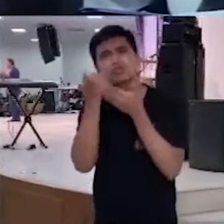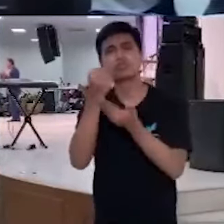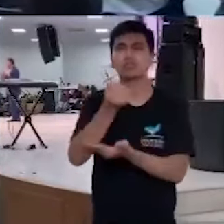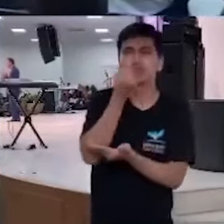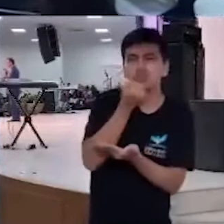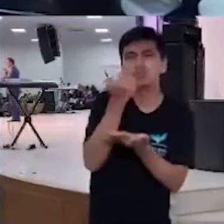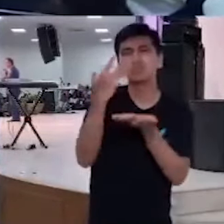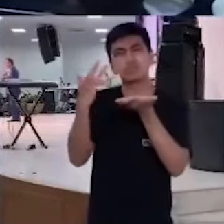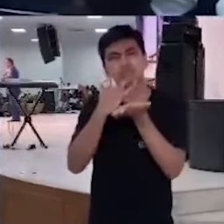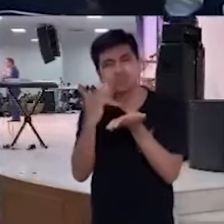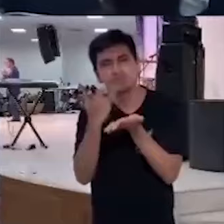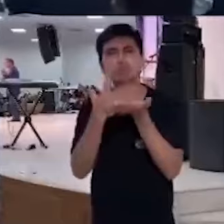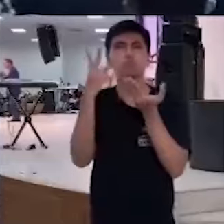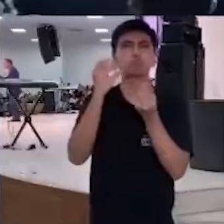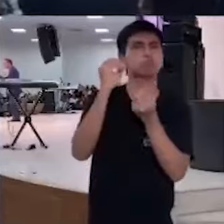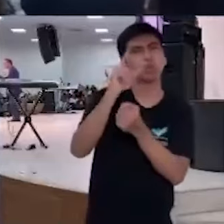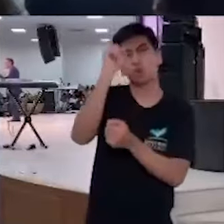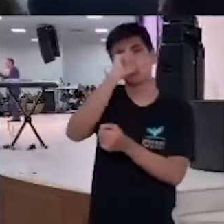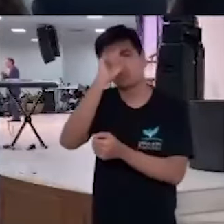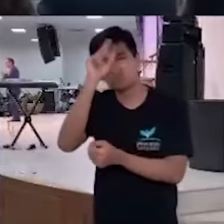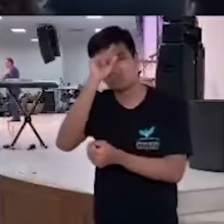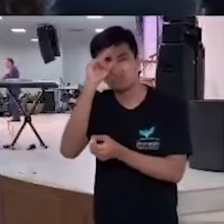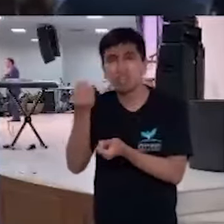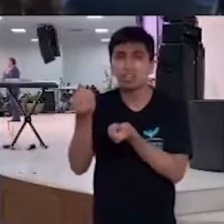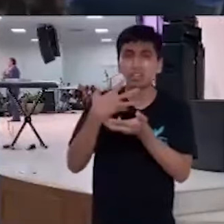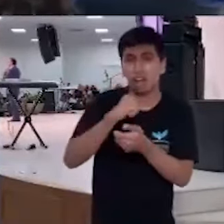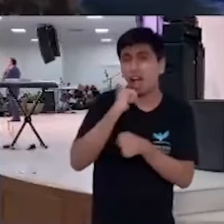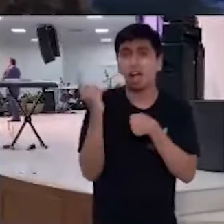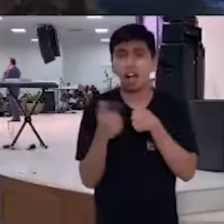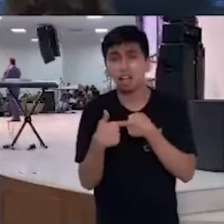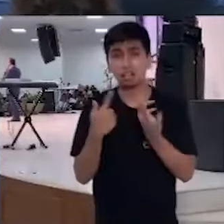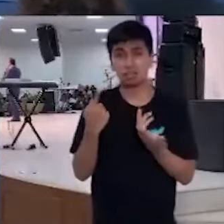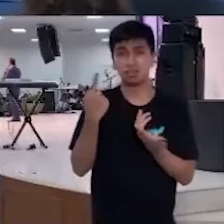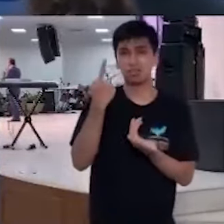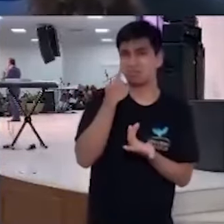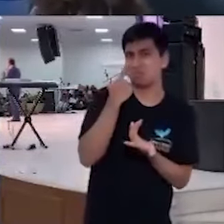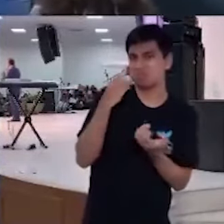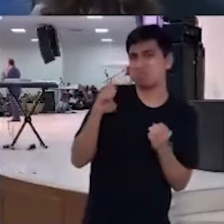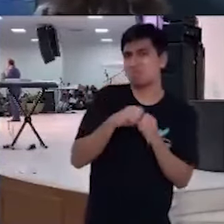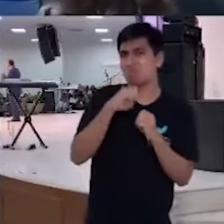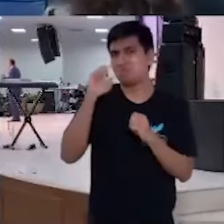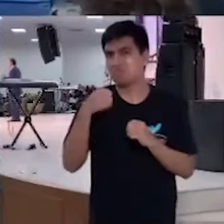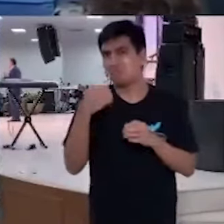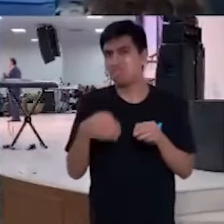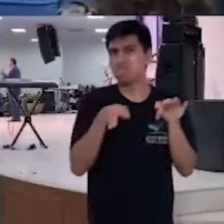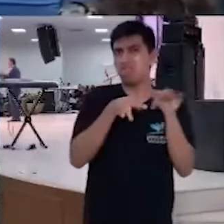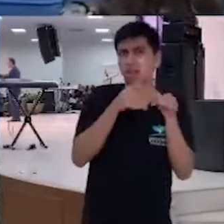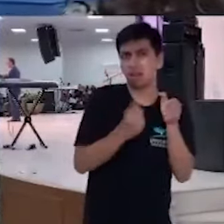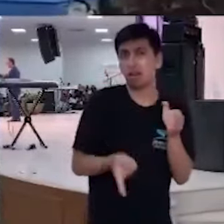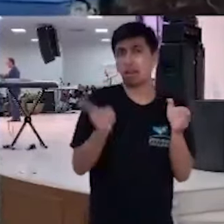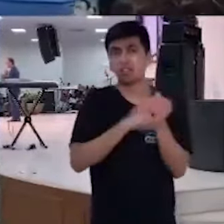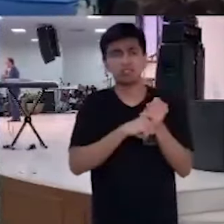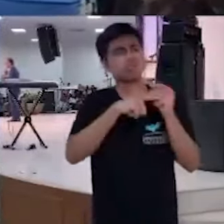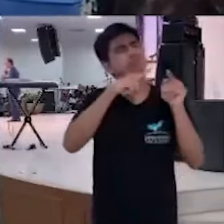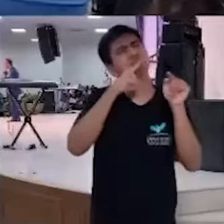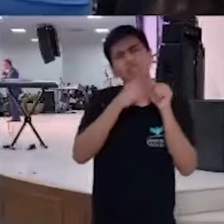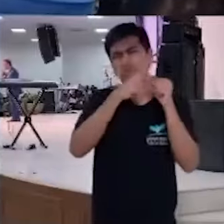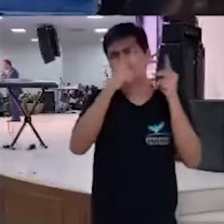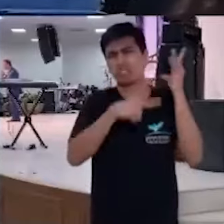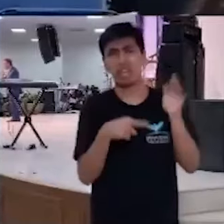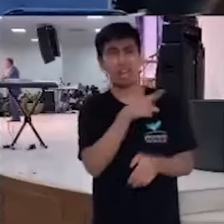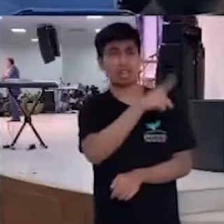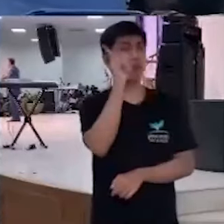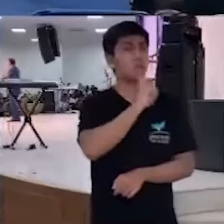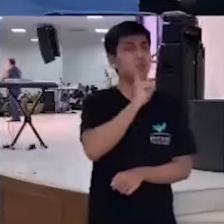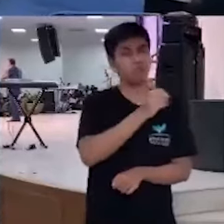este chico, por esta mujer, por esta señora. Pastor, ayúdame. Fíjate que sucedió esto en mi trabajo y aquello, y la secretaria está